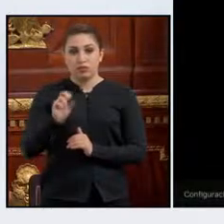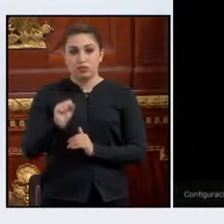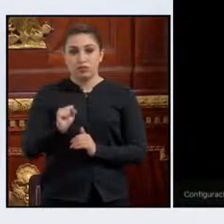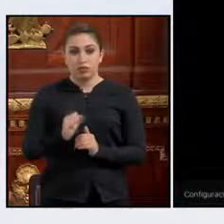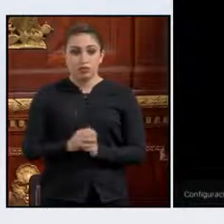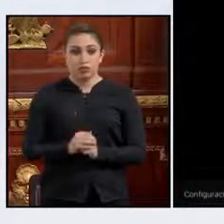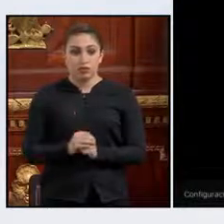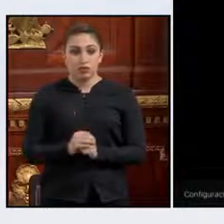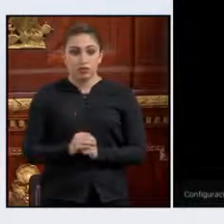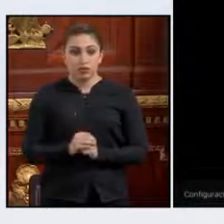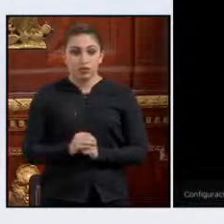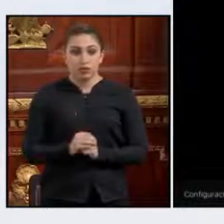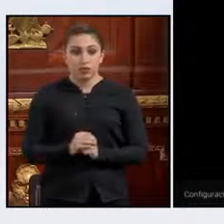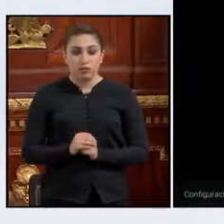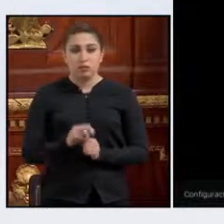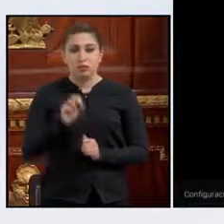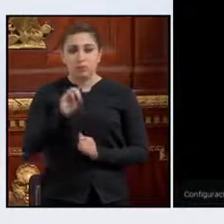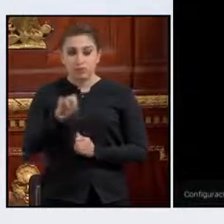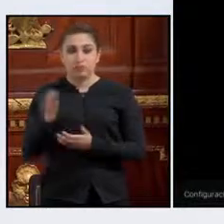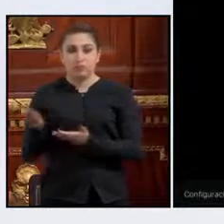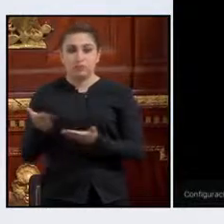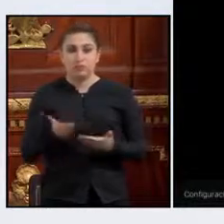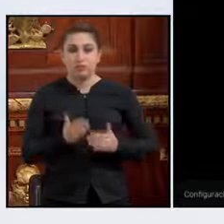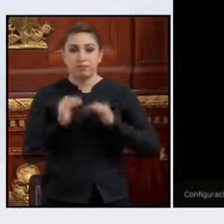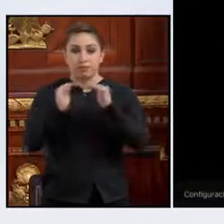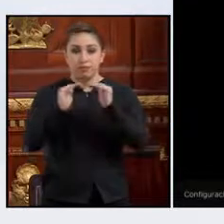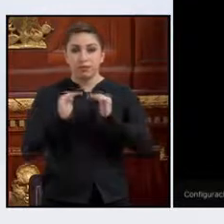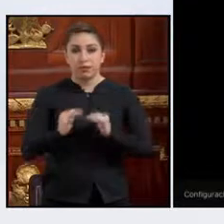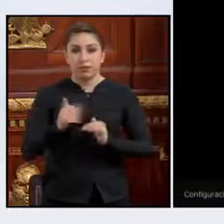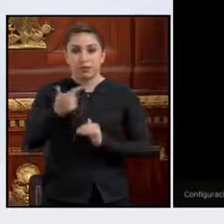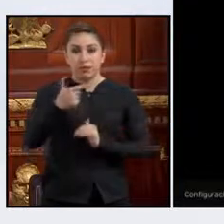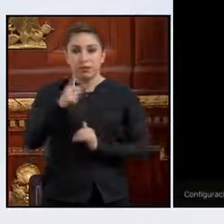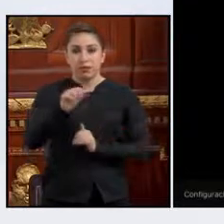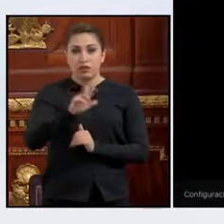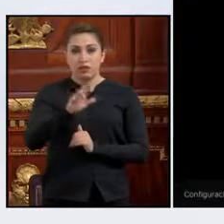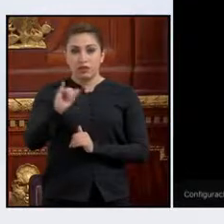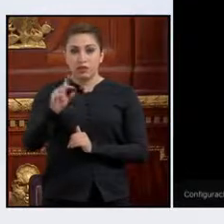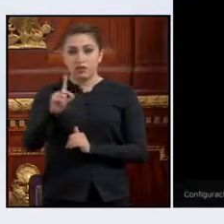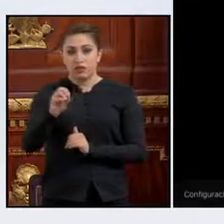Fuentes Gómez, como el de la presente. Universidad. Garrido López, Diego Rojas.